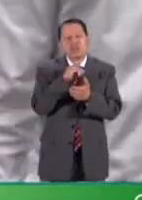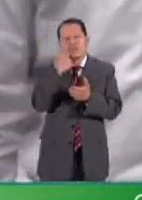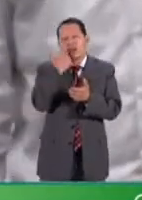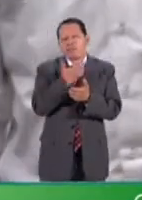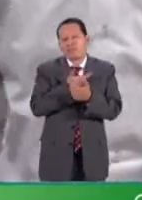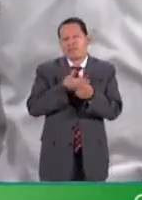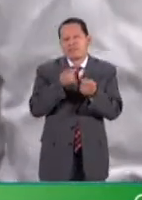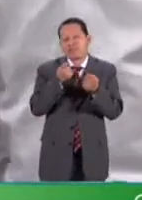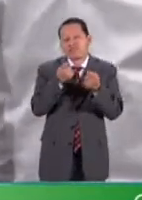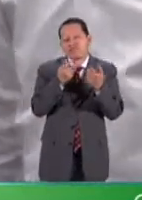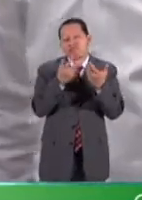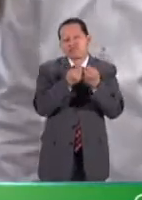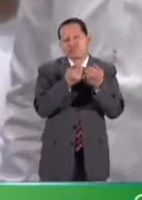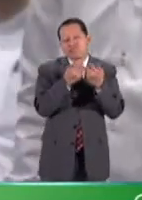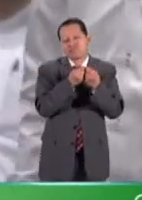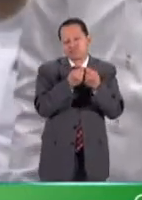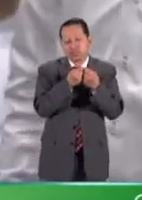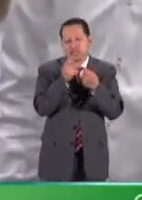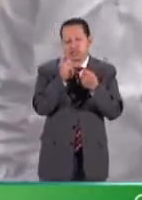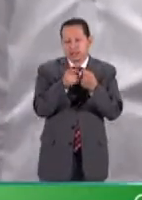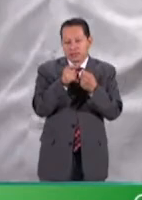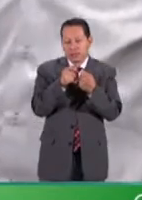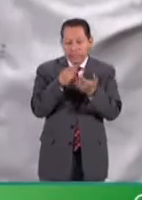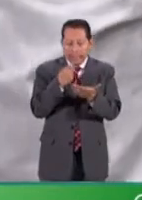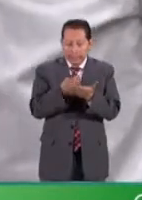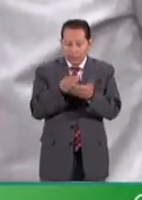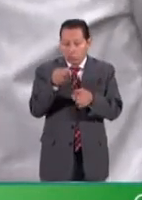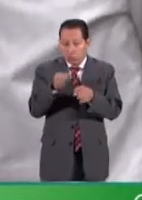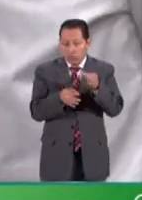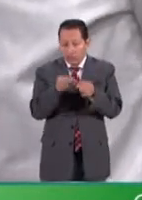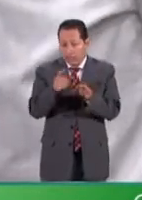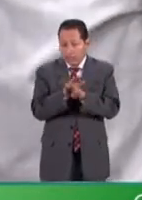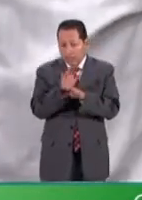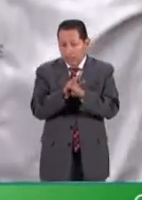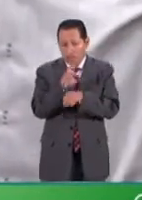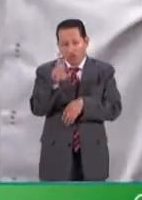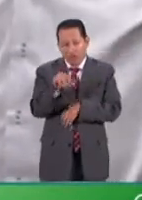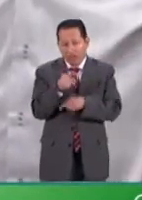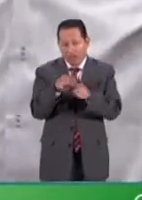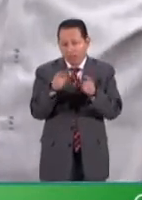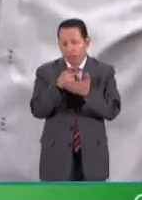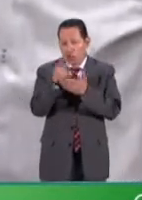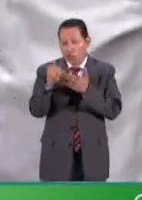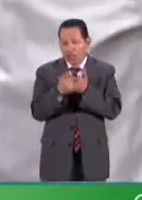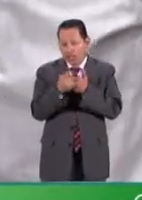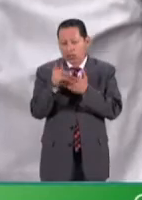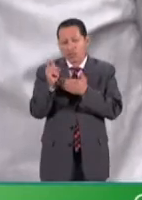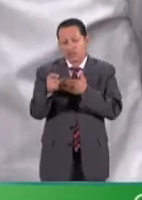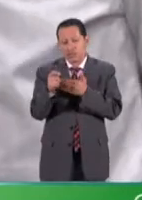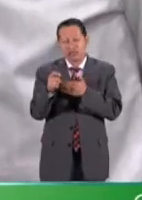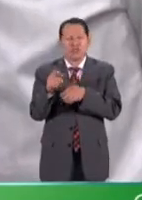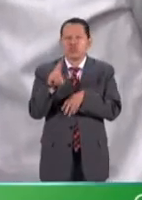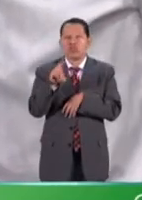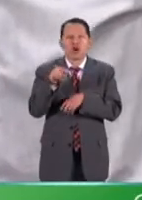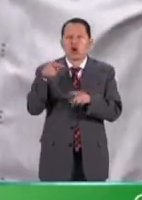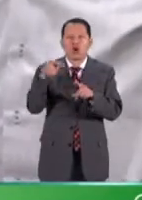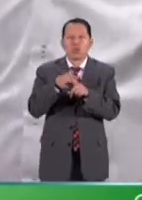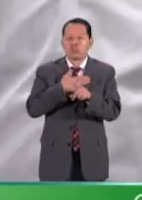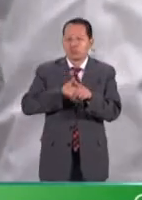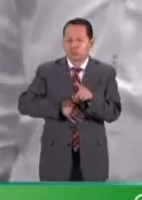presidencial. Esta no es ninguna reforma judicial. Este proyecto nada tiene que ver con la